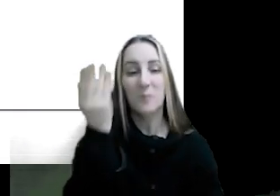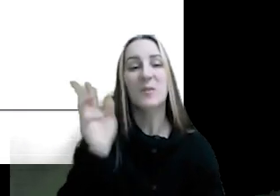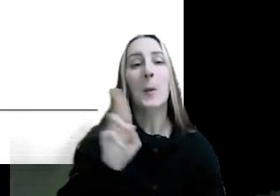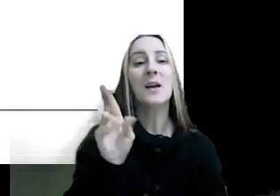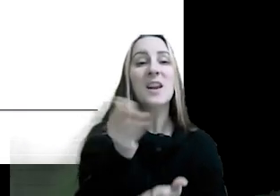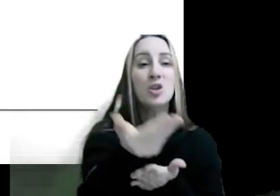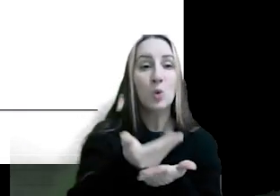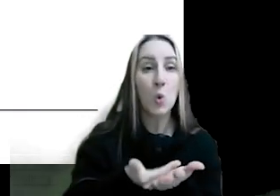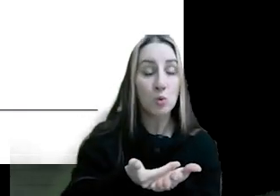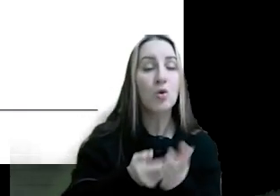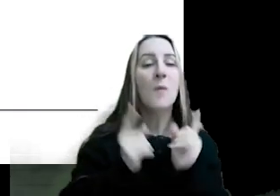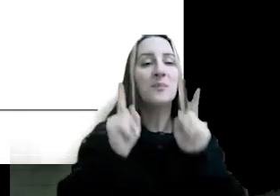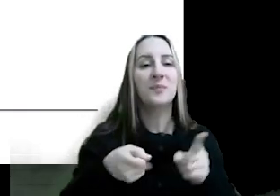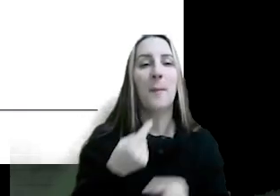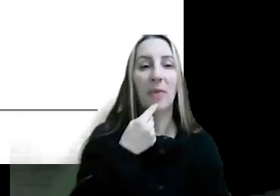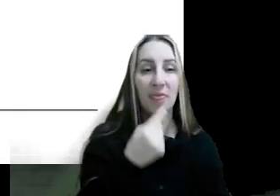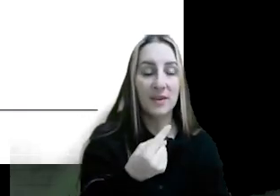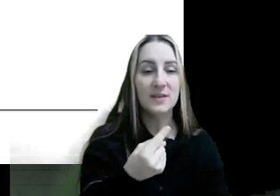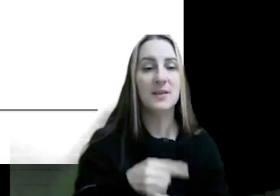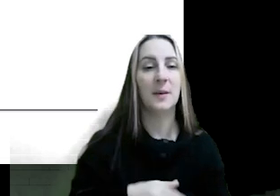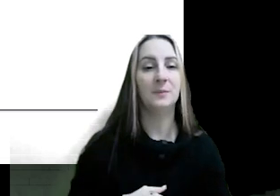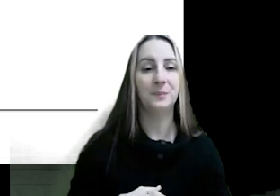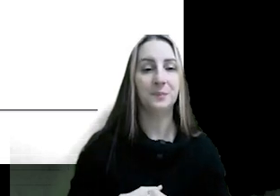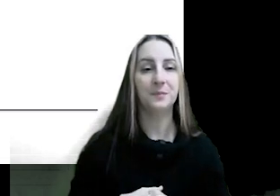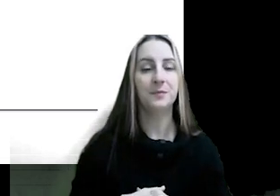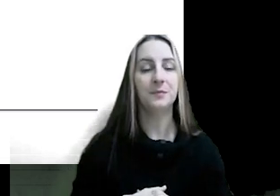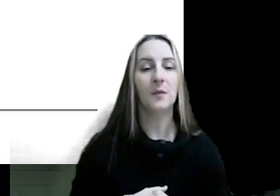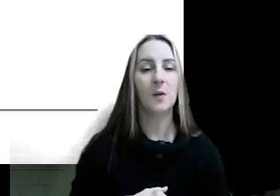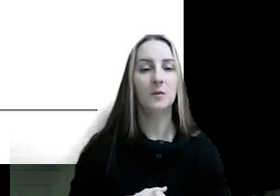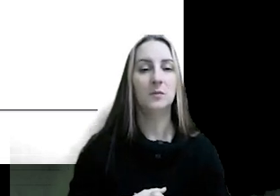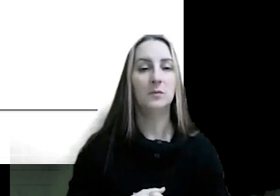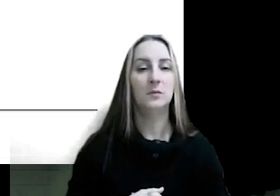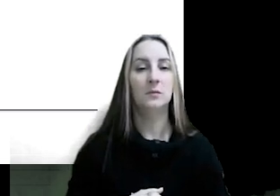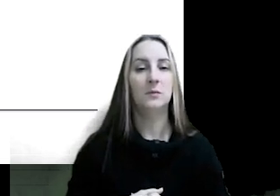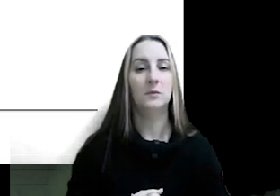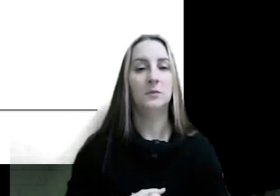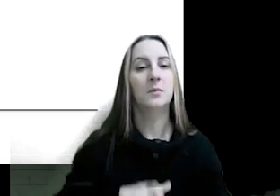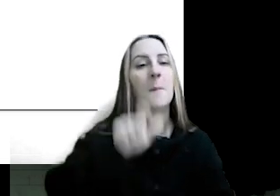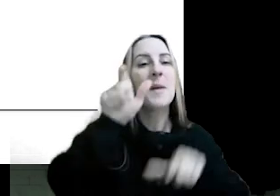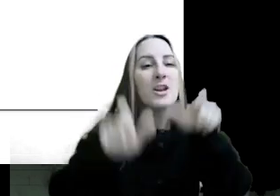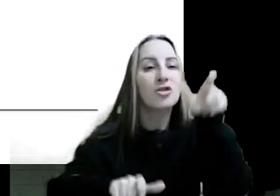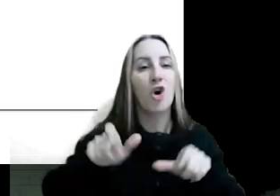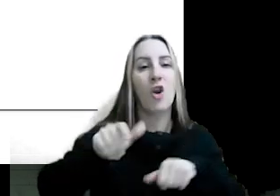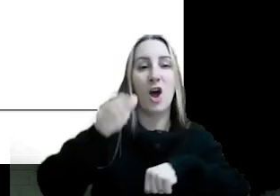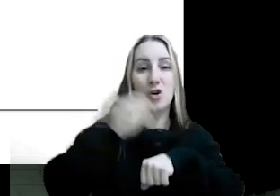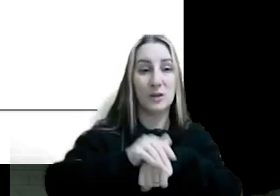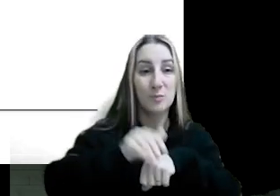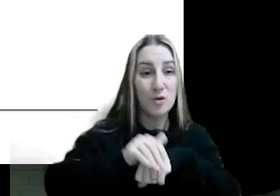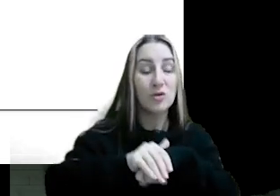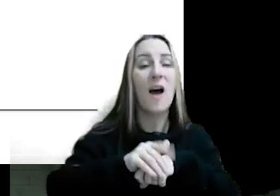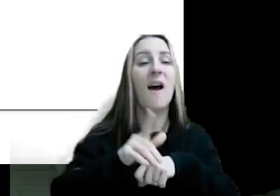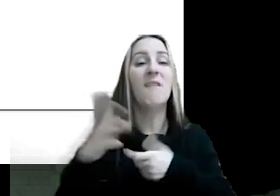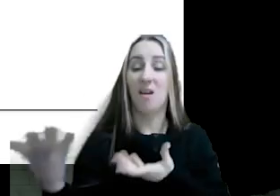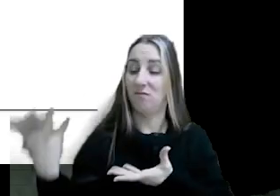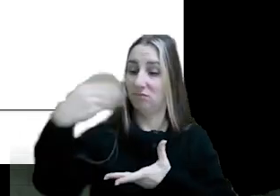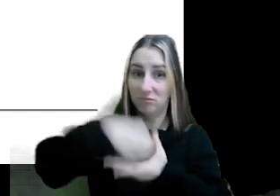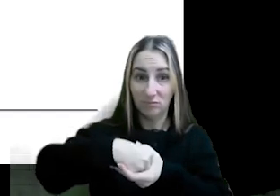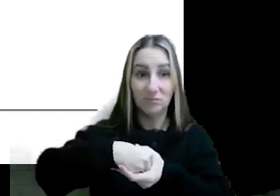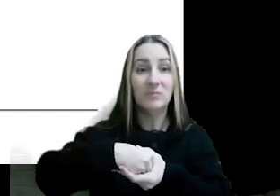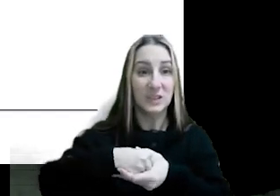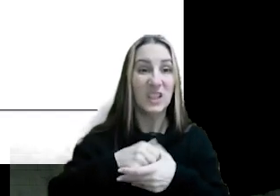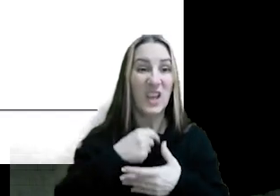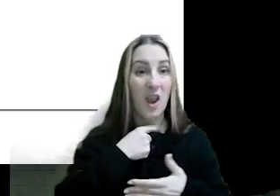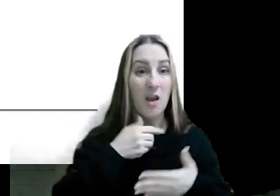también establece que todo contribuyente o responsable que decida adherir al régimen tendrá